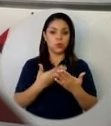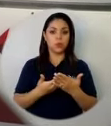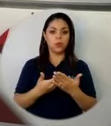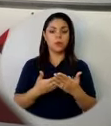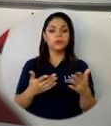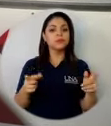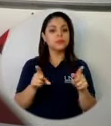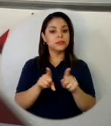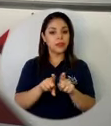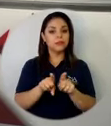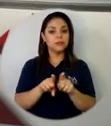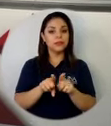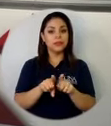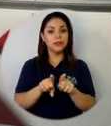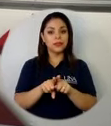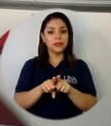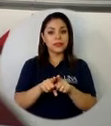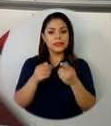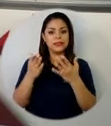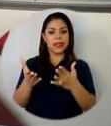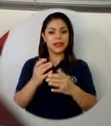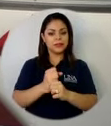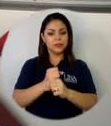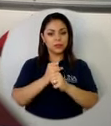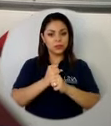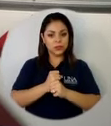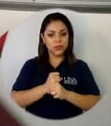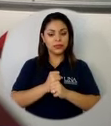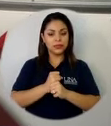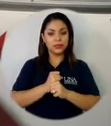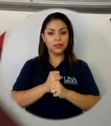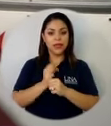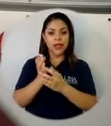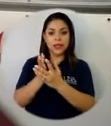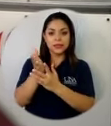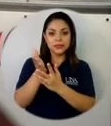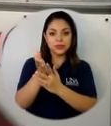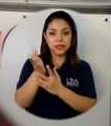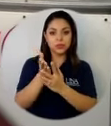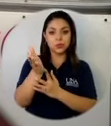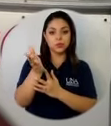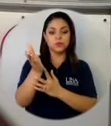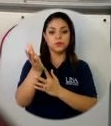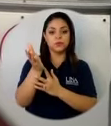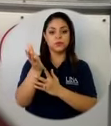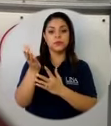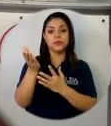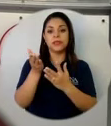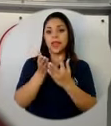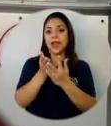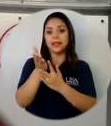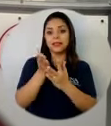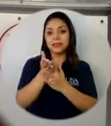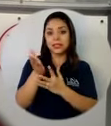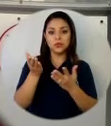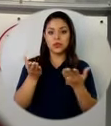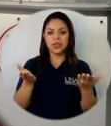aspectos, pero también para garantizarles el acceso, ¿verdad? a esas